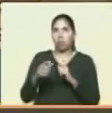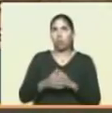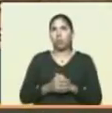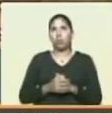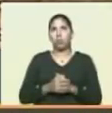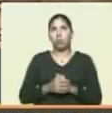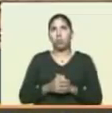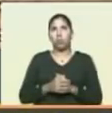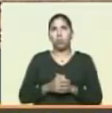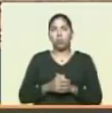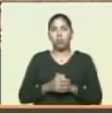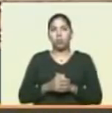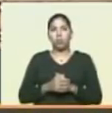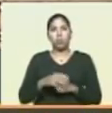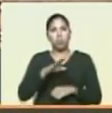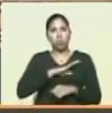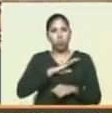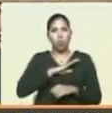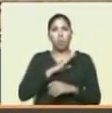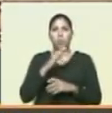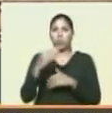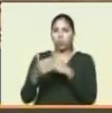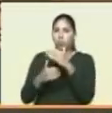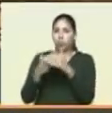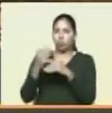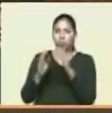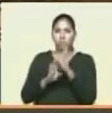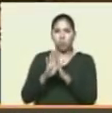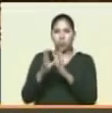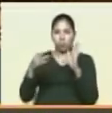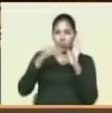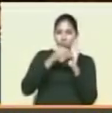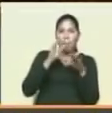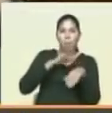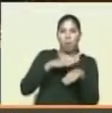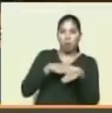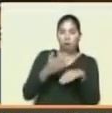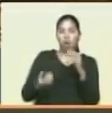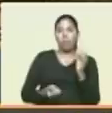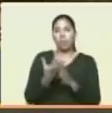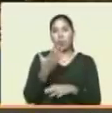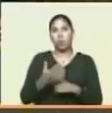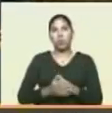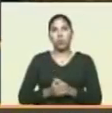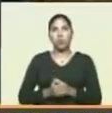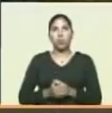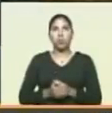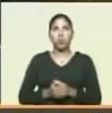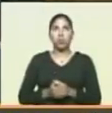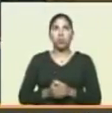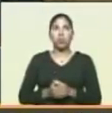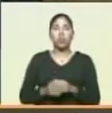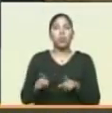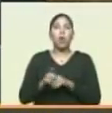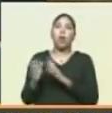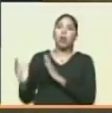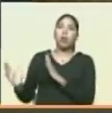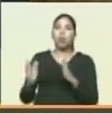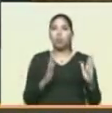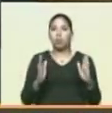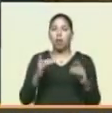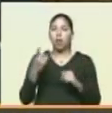a construir en su exposición de motivos, no es otro que el de reordenamiento,